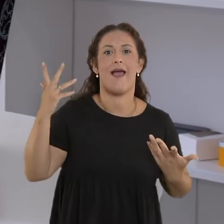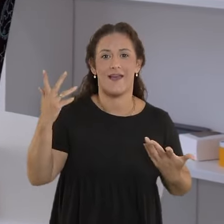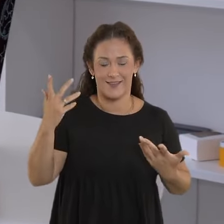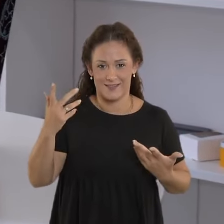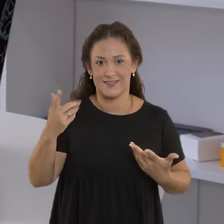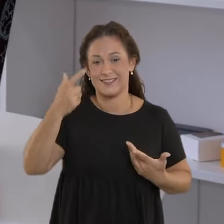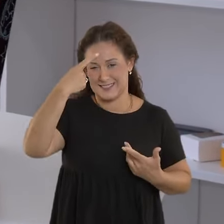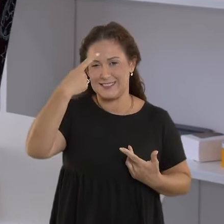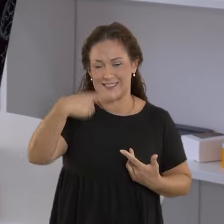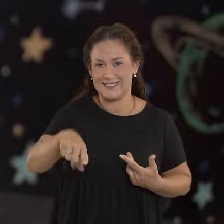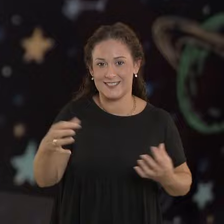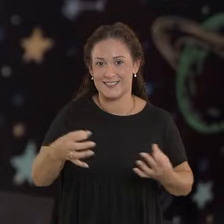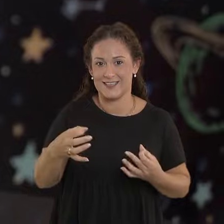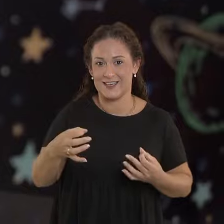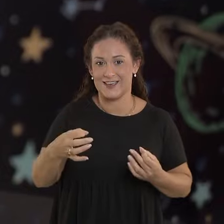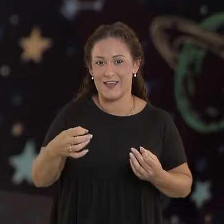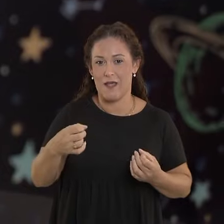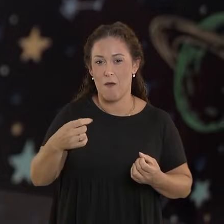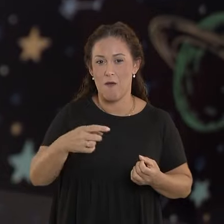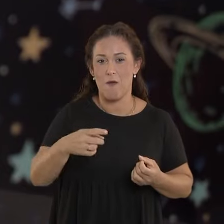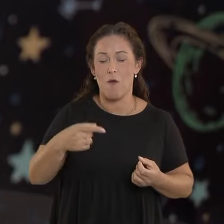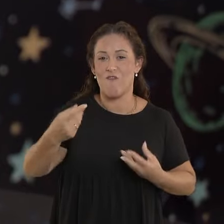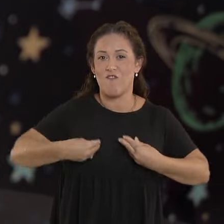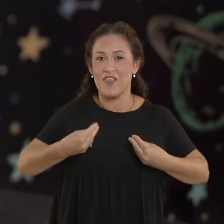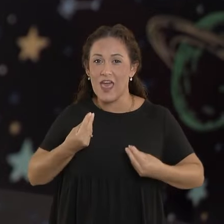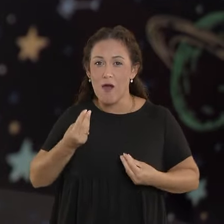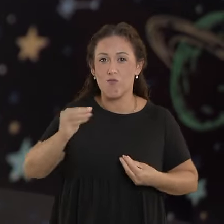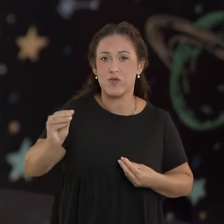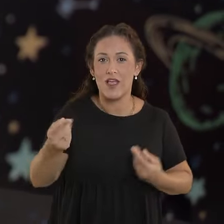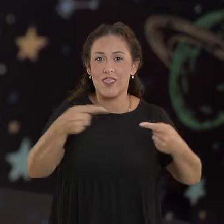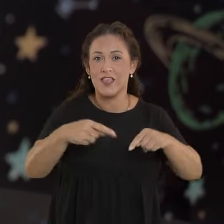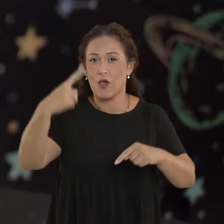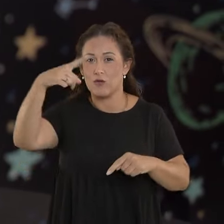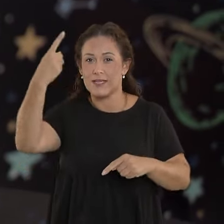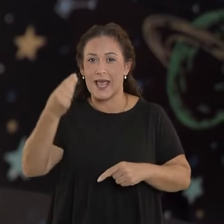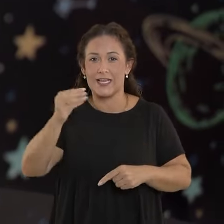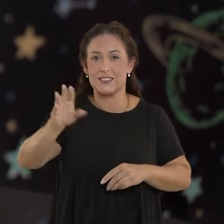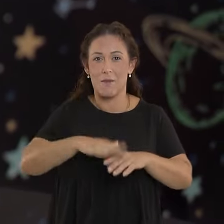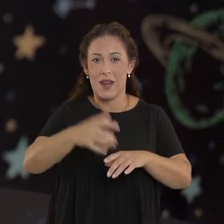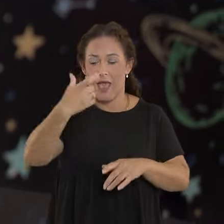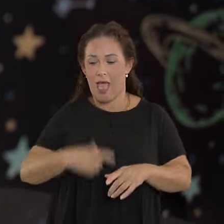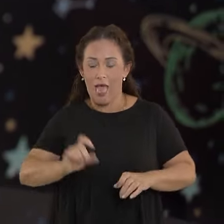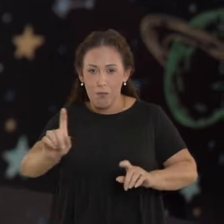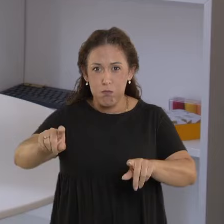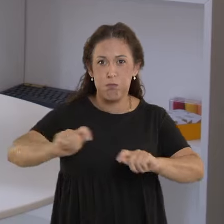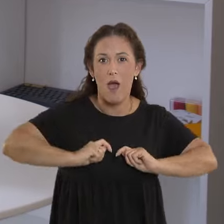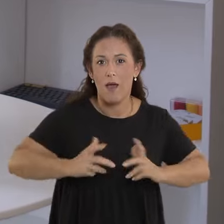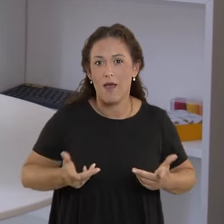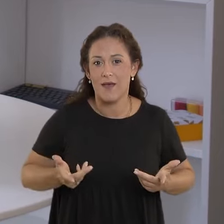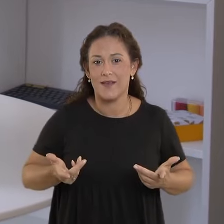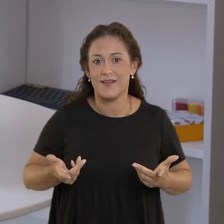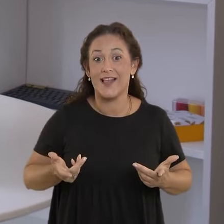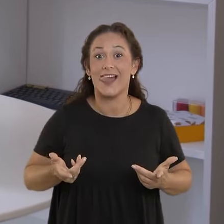¡Ja! ¡Ya sé! Marchando una vida adicional con extra de citas culturales para mi personaje. ¡Ja!